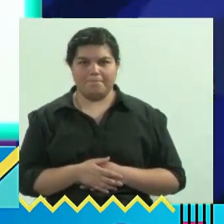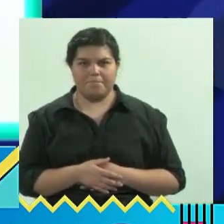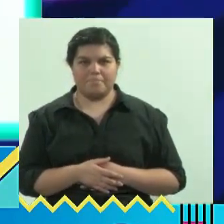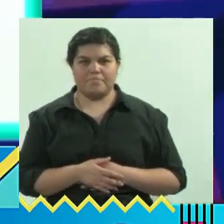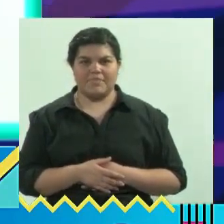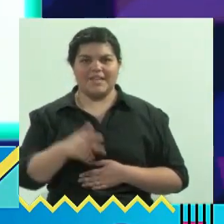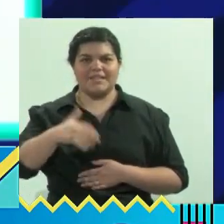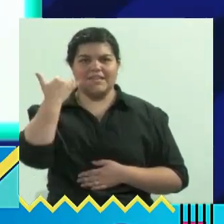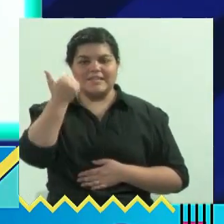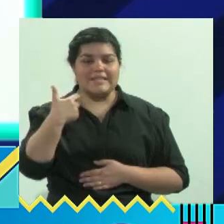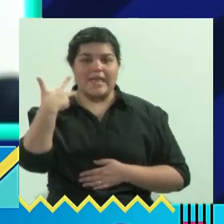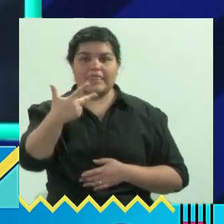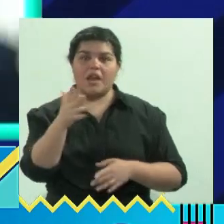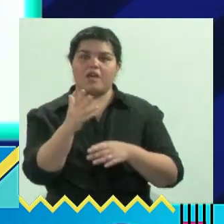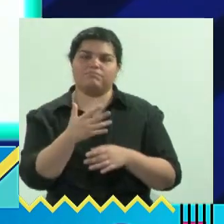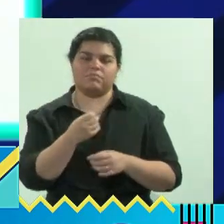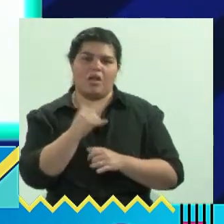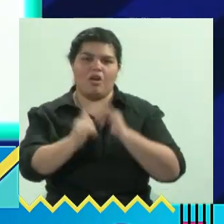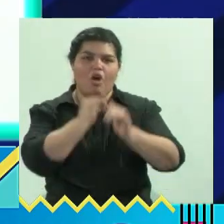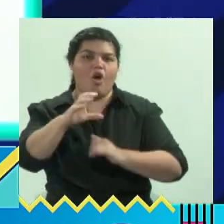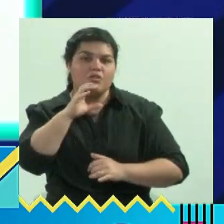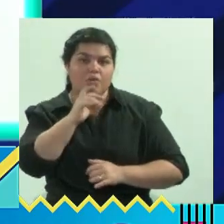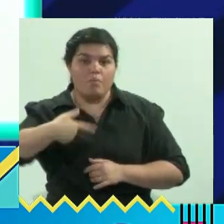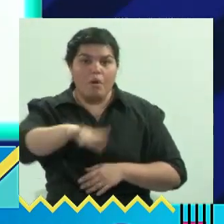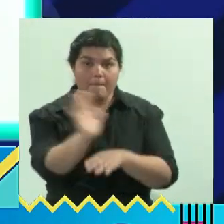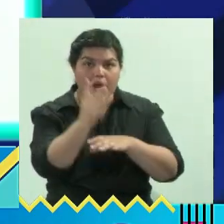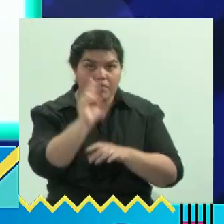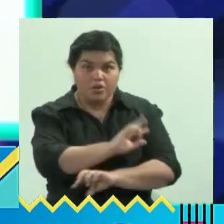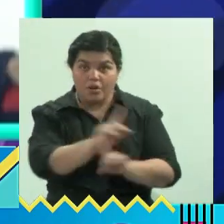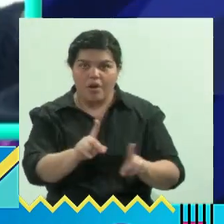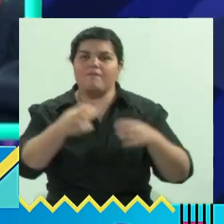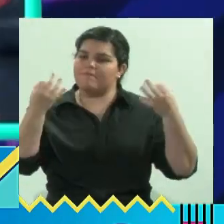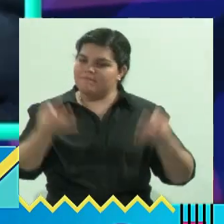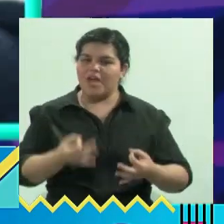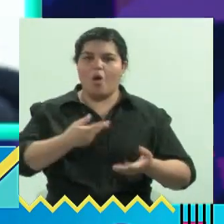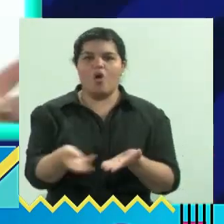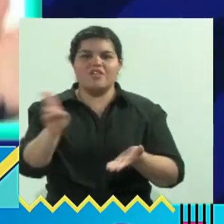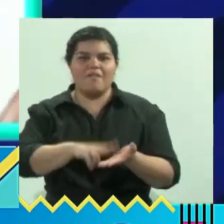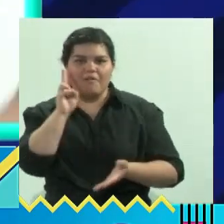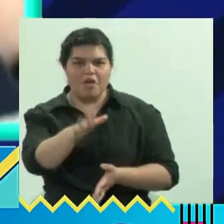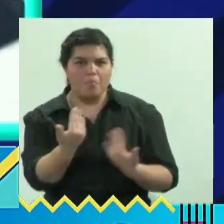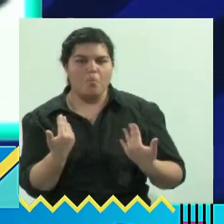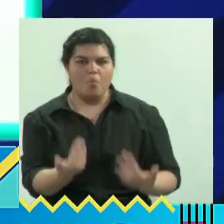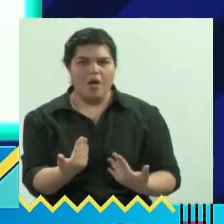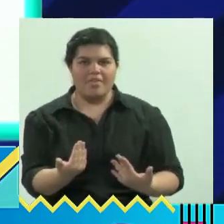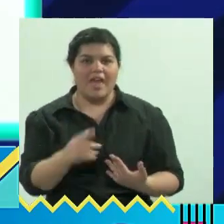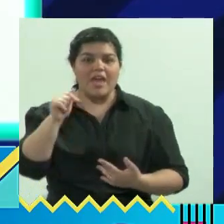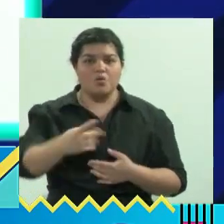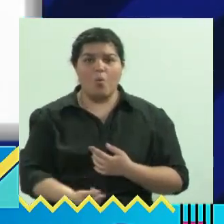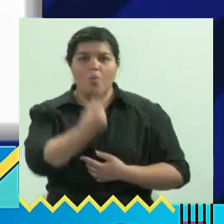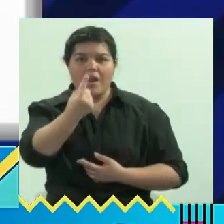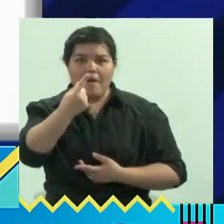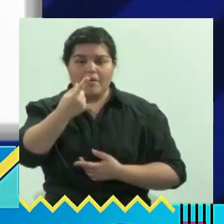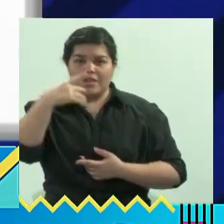Estas fueron las 3 recomendaciones de la semana. Si no viste las películas, estás de suerte, y si no, también, porque las películas no fueron hechas para verlas una sola